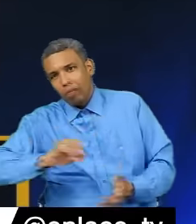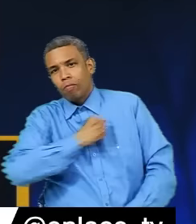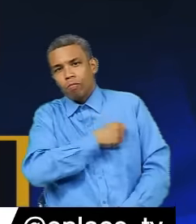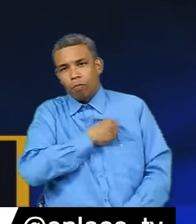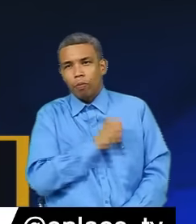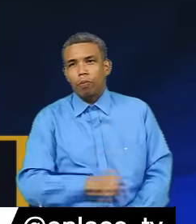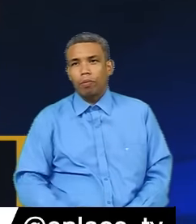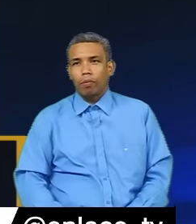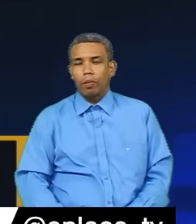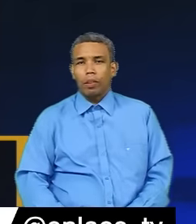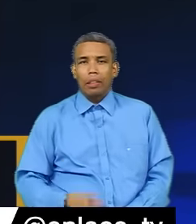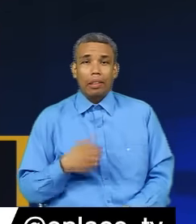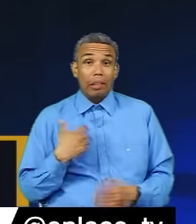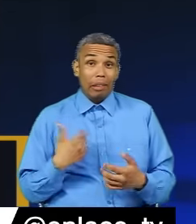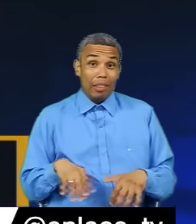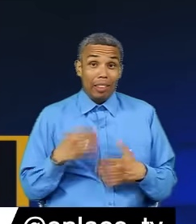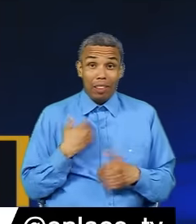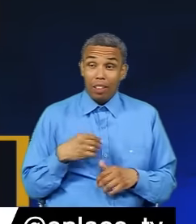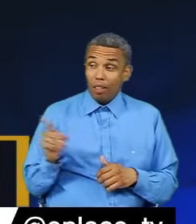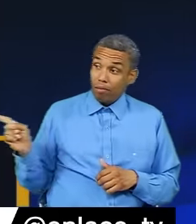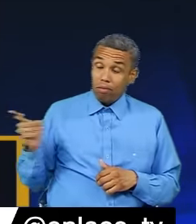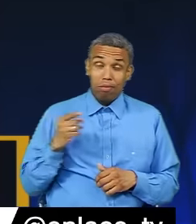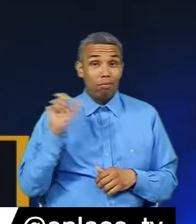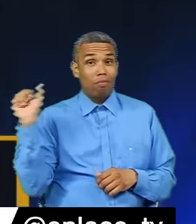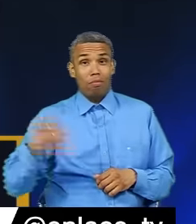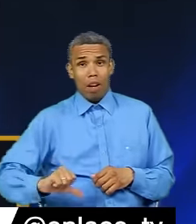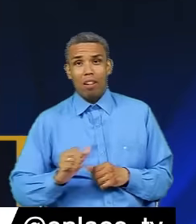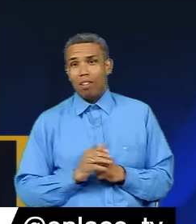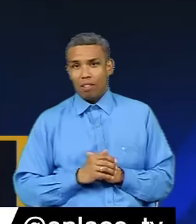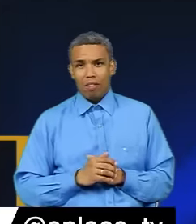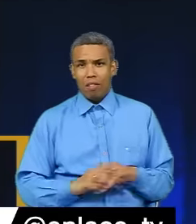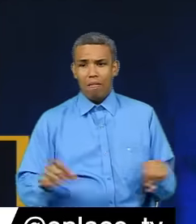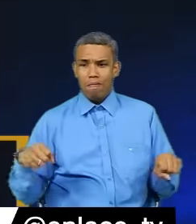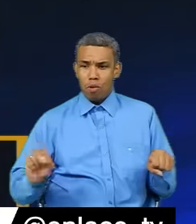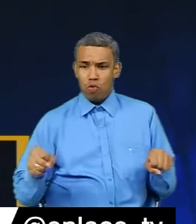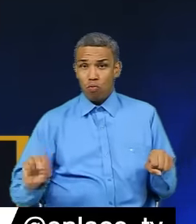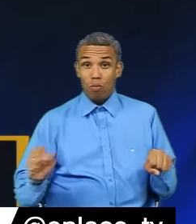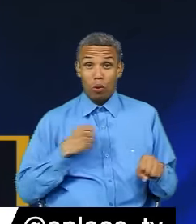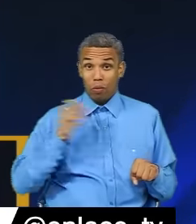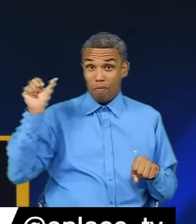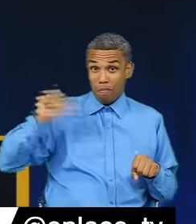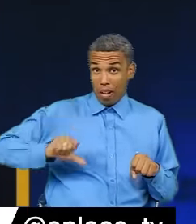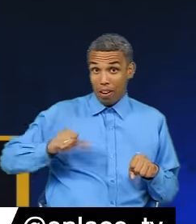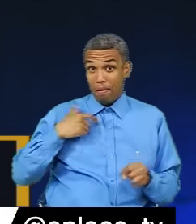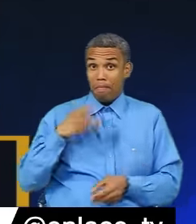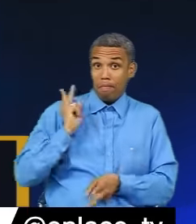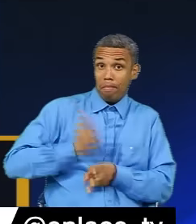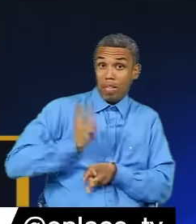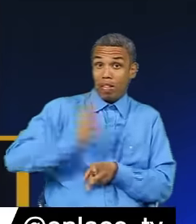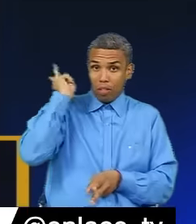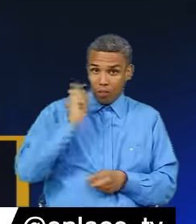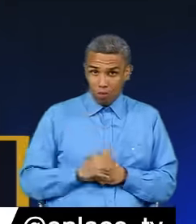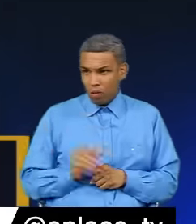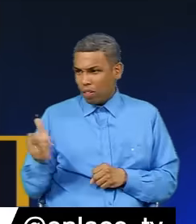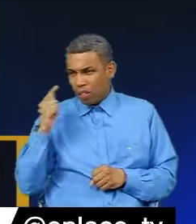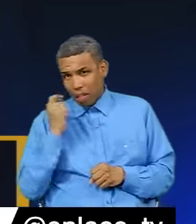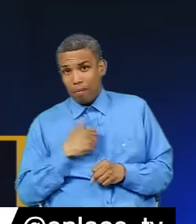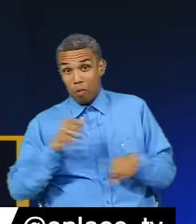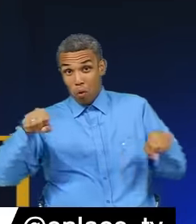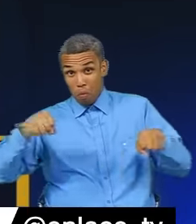la perla del final, la que no puede faltar. Rufinos del volante que de manera irresponsable continúan llevando más de dos pasajeros